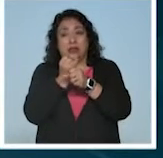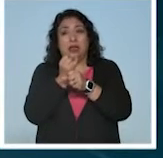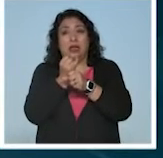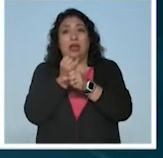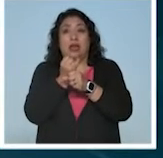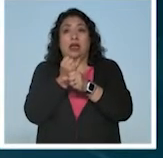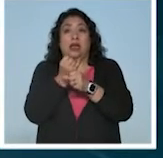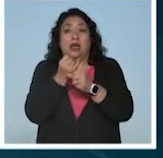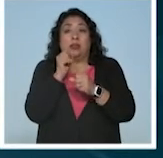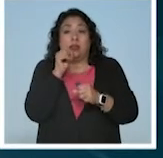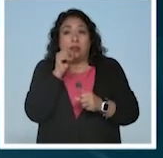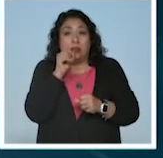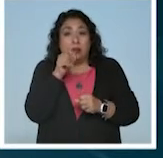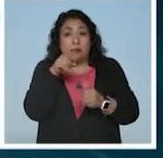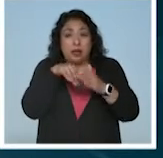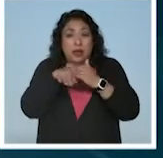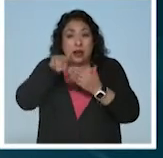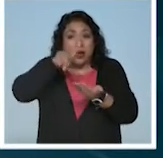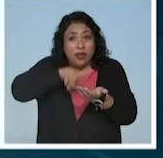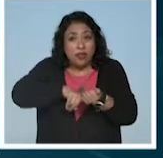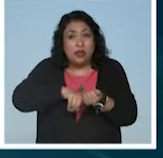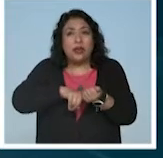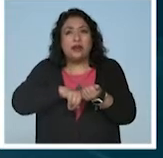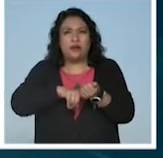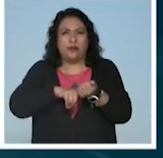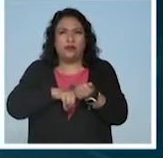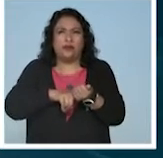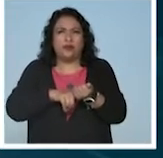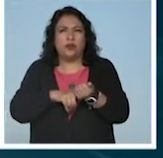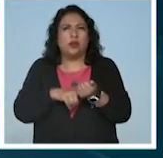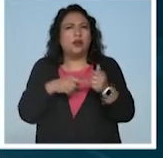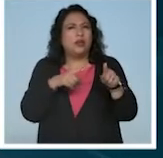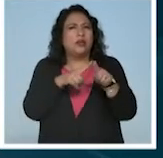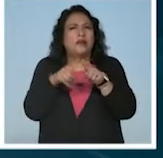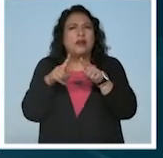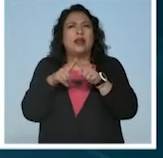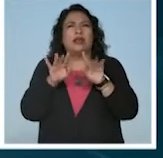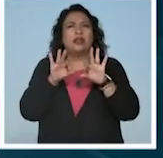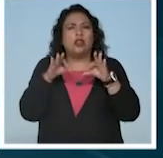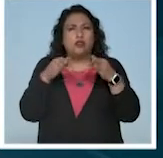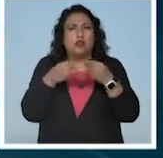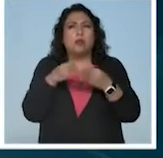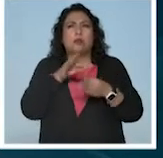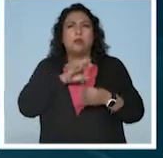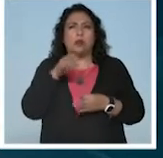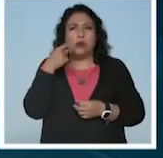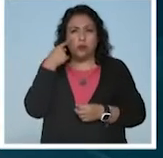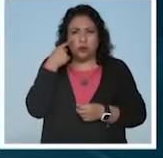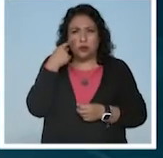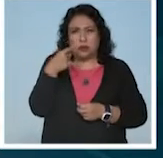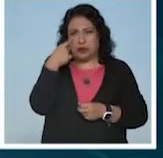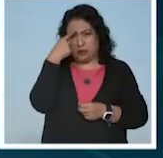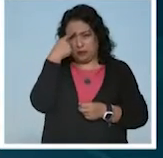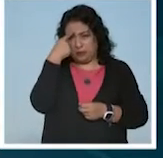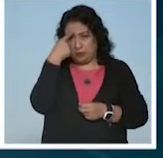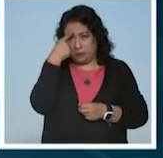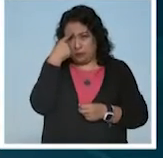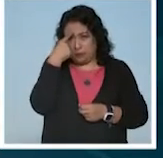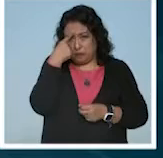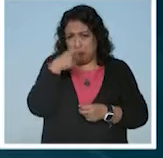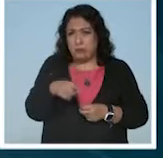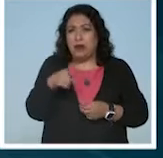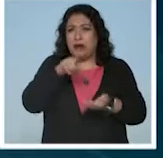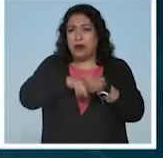esta vez también con el interior ver las diferentes configuraciones que podemos encontrar para el artãculo